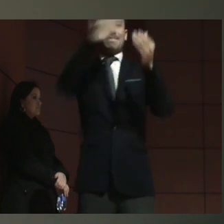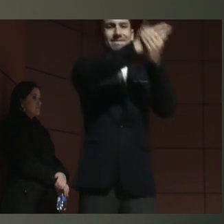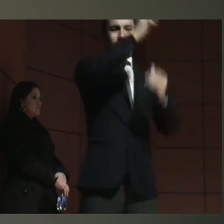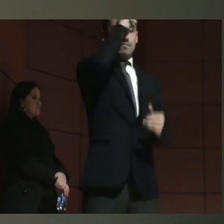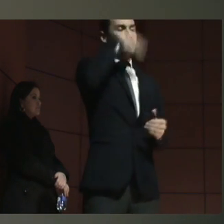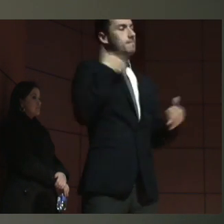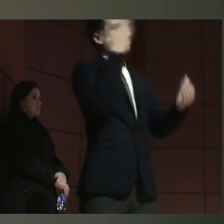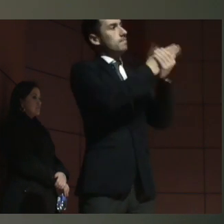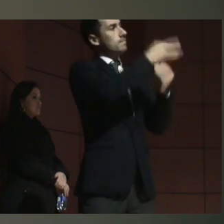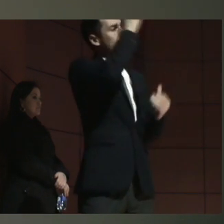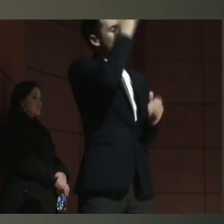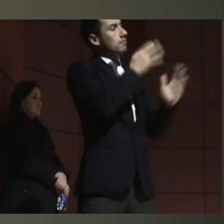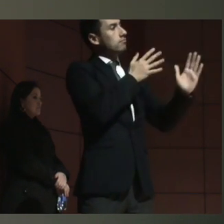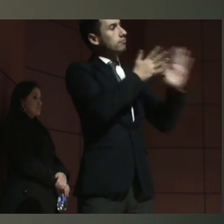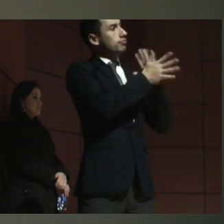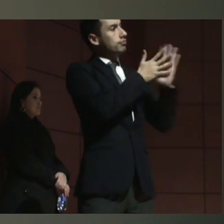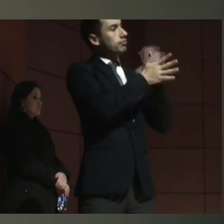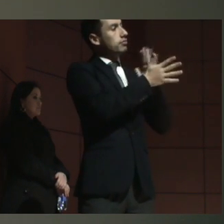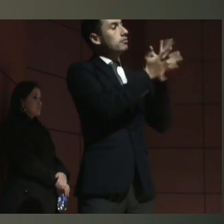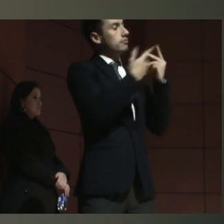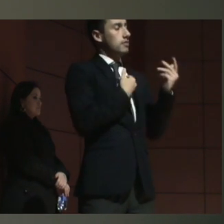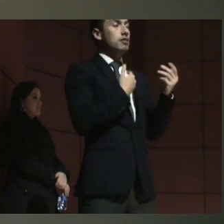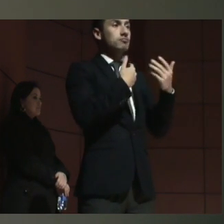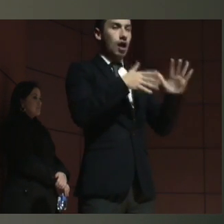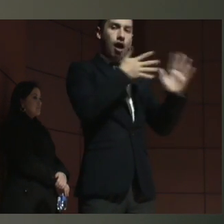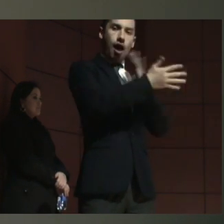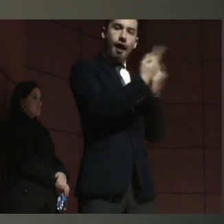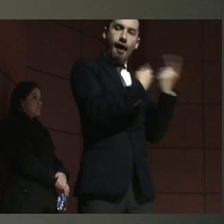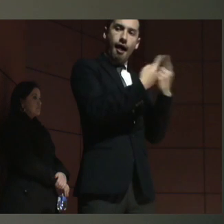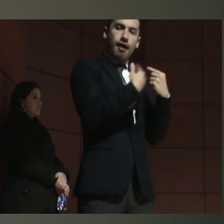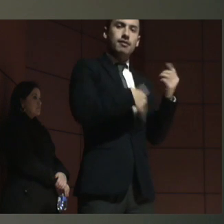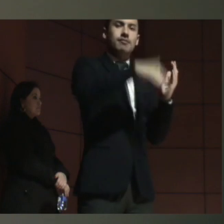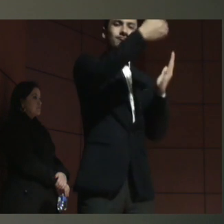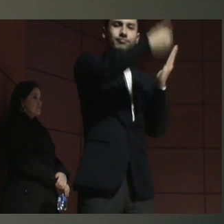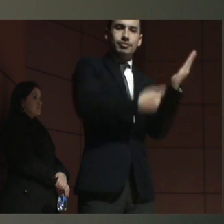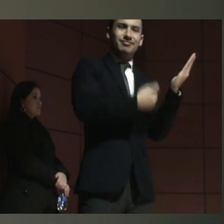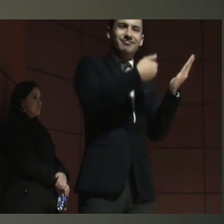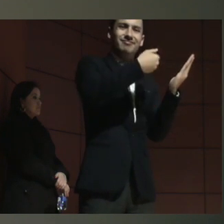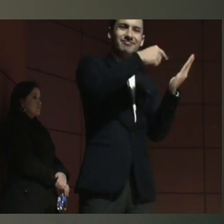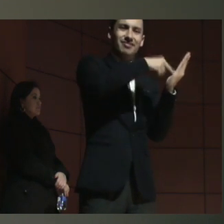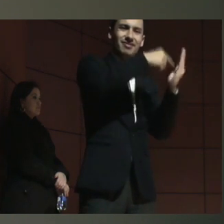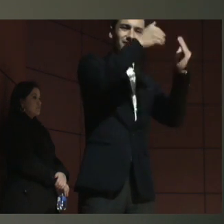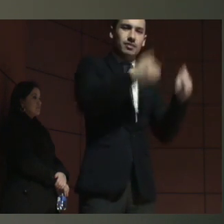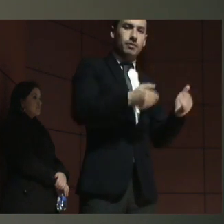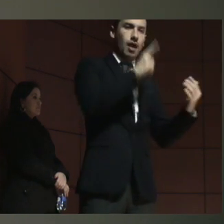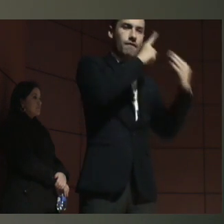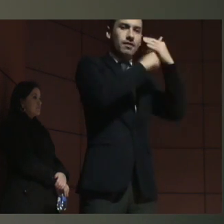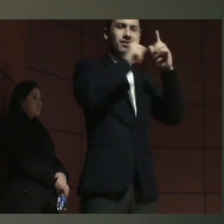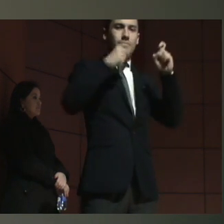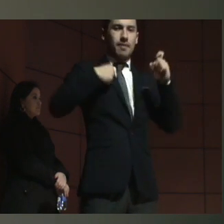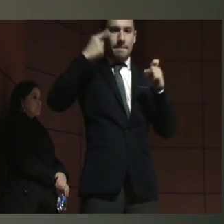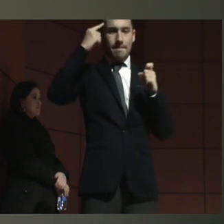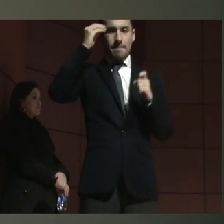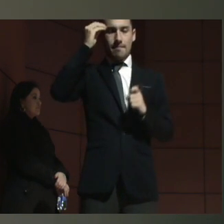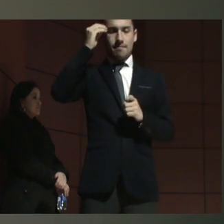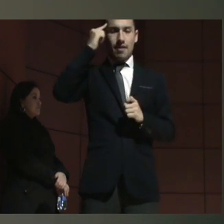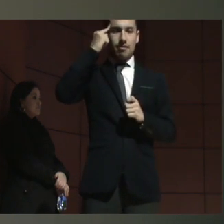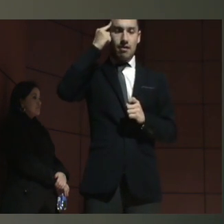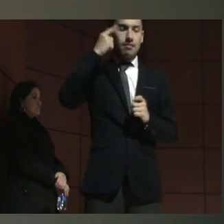acerca de la clase de discapacidad que afectaban a esa persona desde el punto de vista mental y